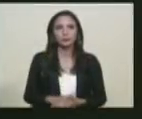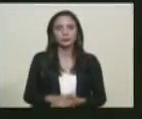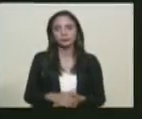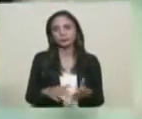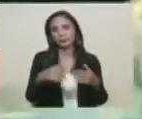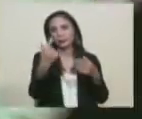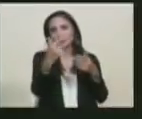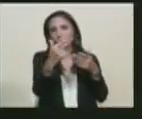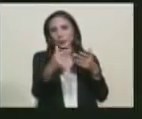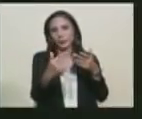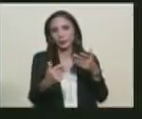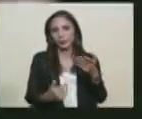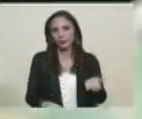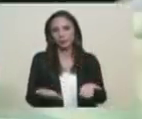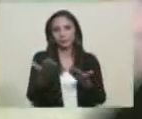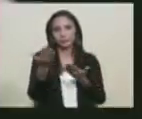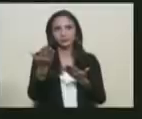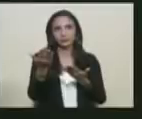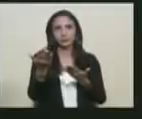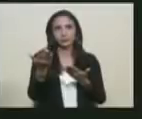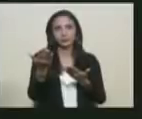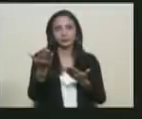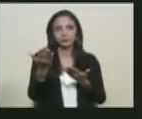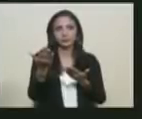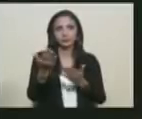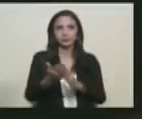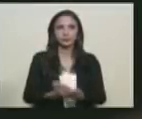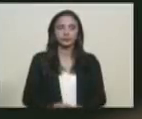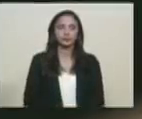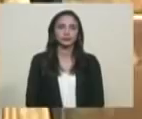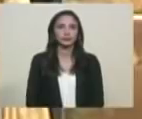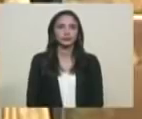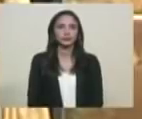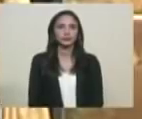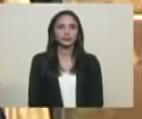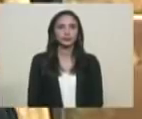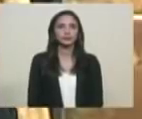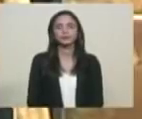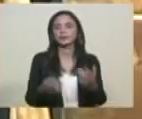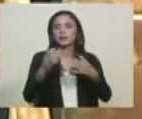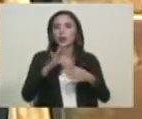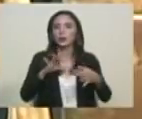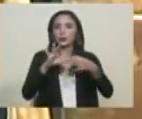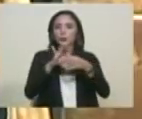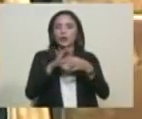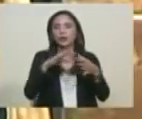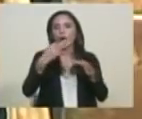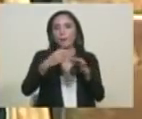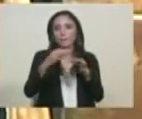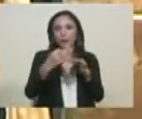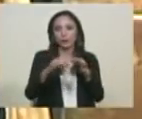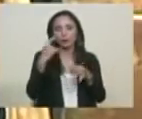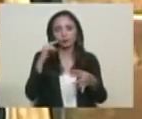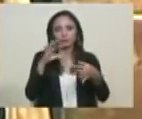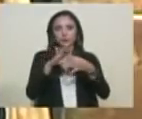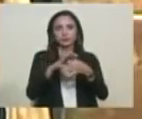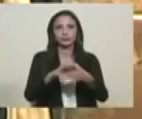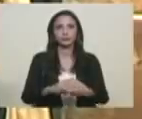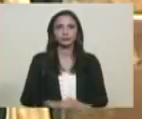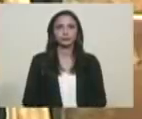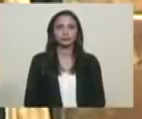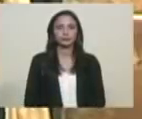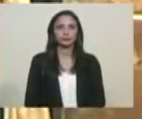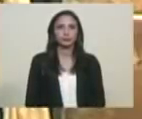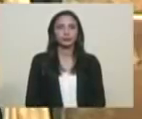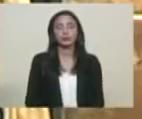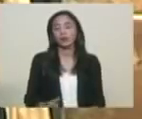50, 100, 200 y 500. Anclado ahora al petro.